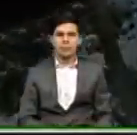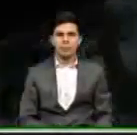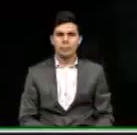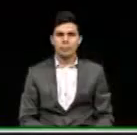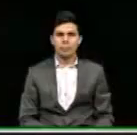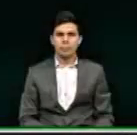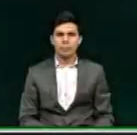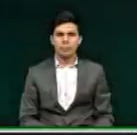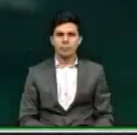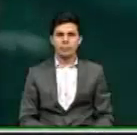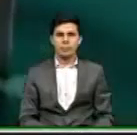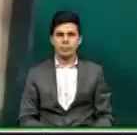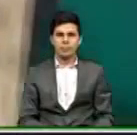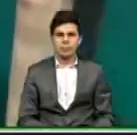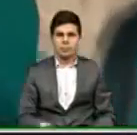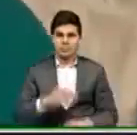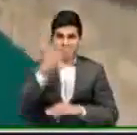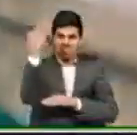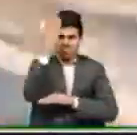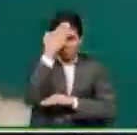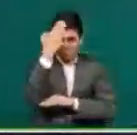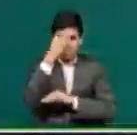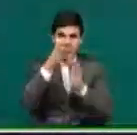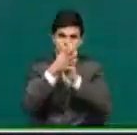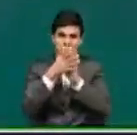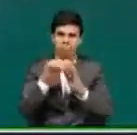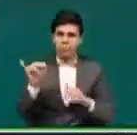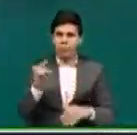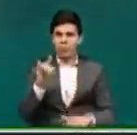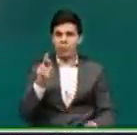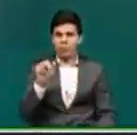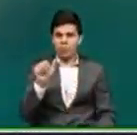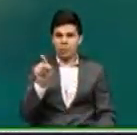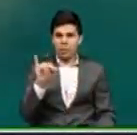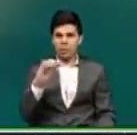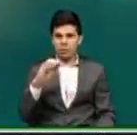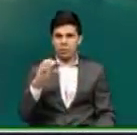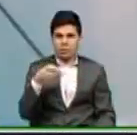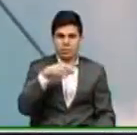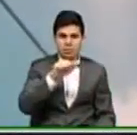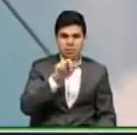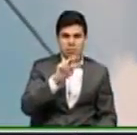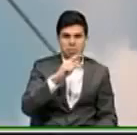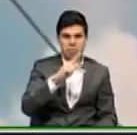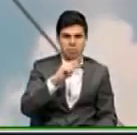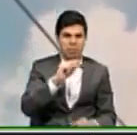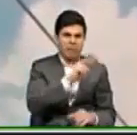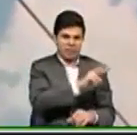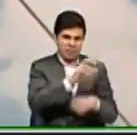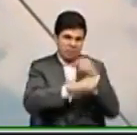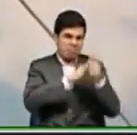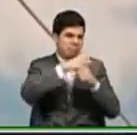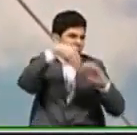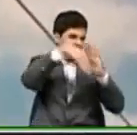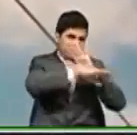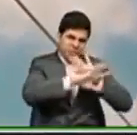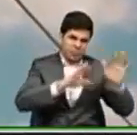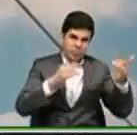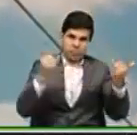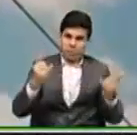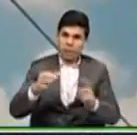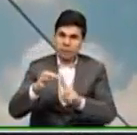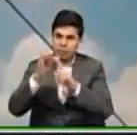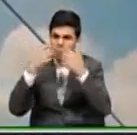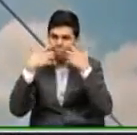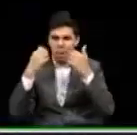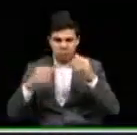La película cuenta como 22 años después del fracaso de Jurassic Park, la Isla Nublar presenta un parque temático completamente funcional